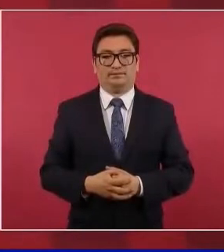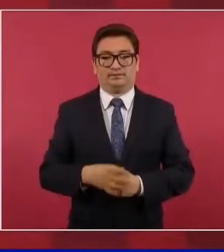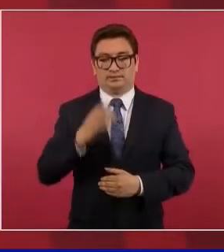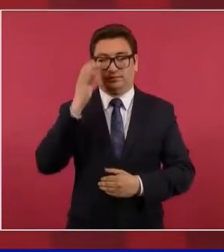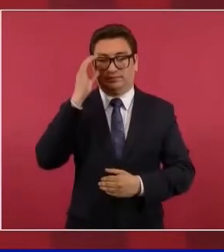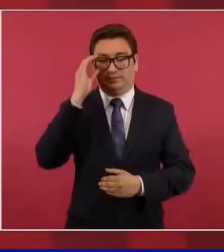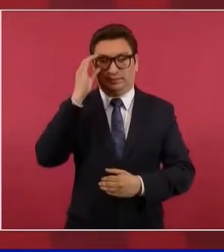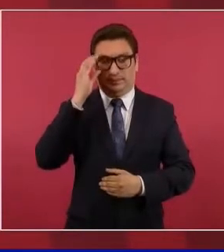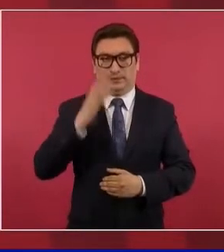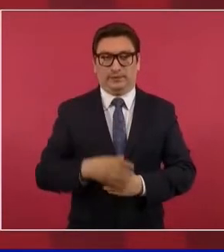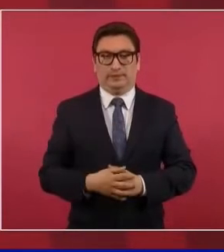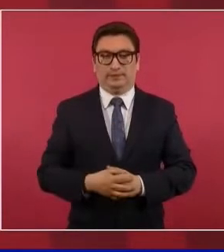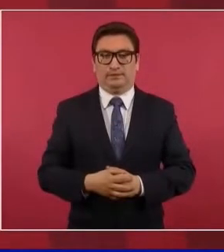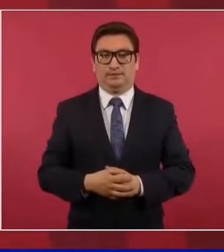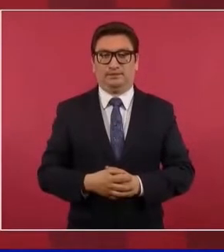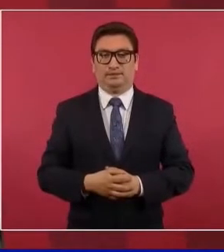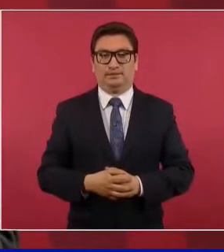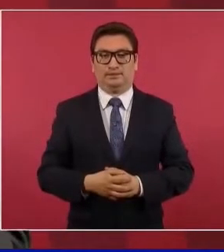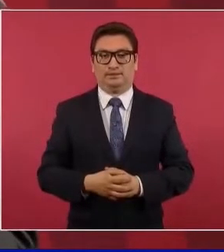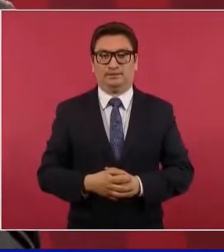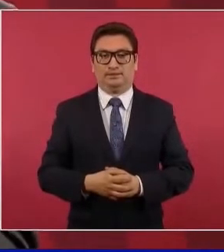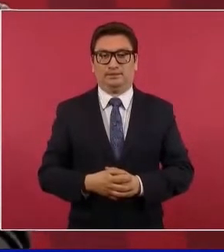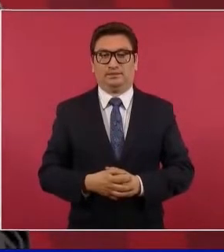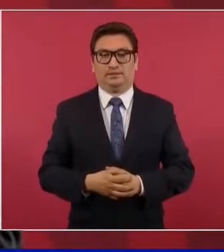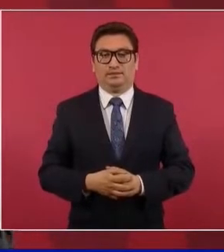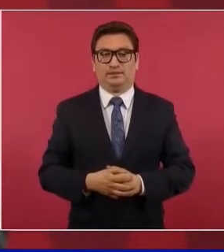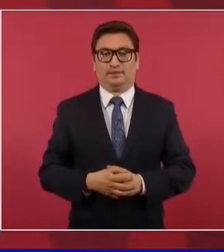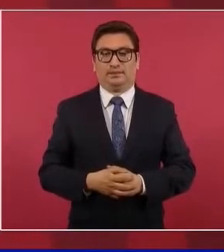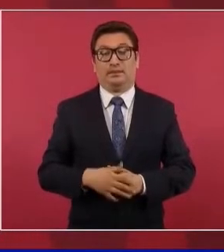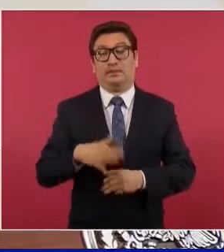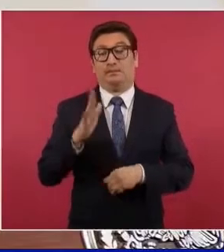si tenemos la posibilidad